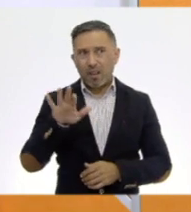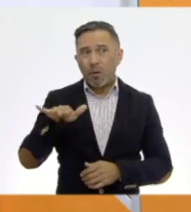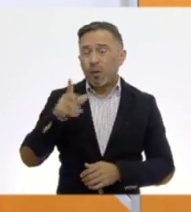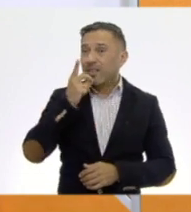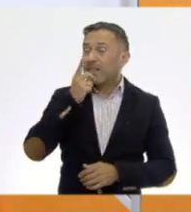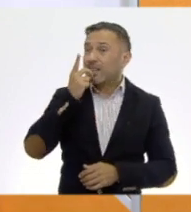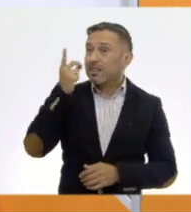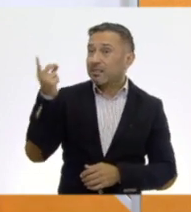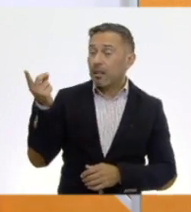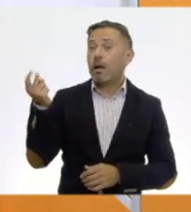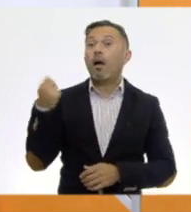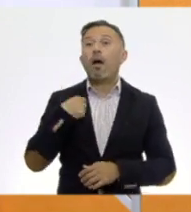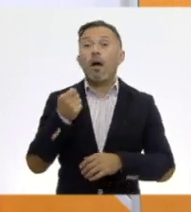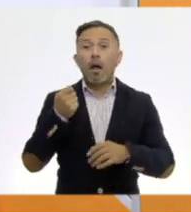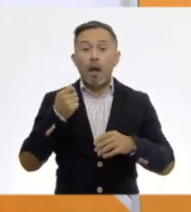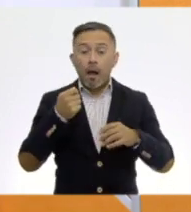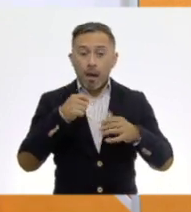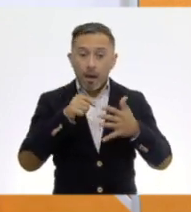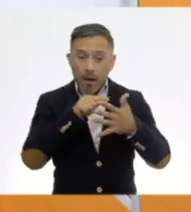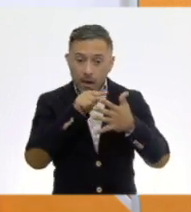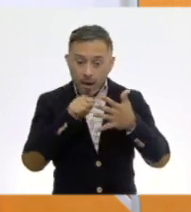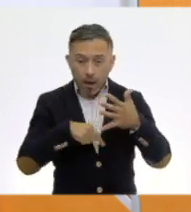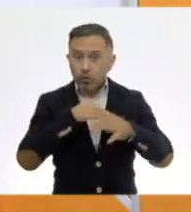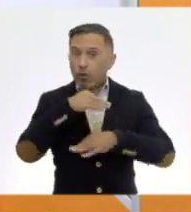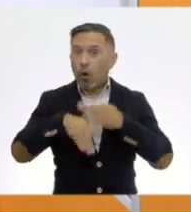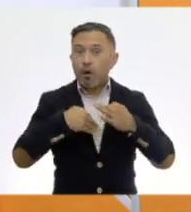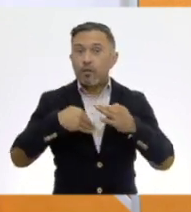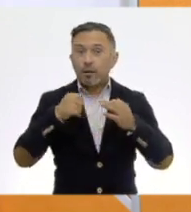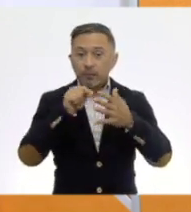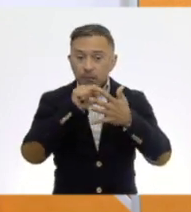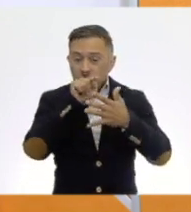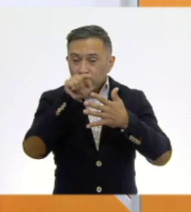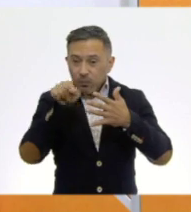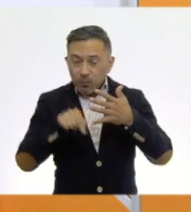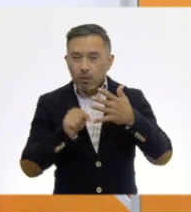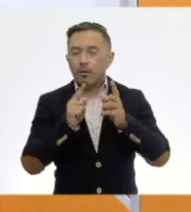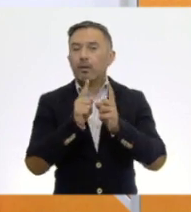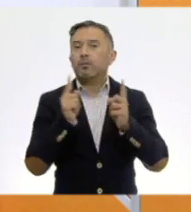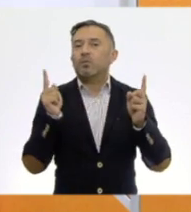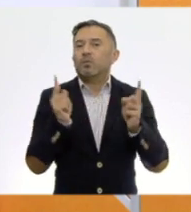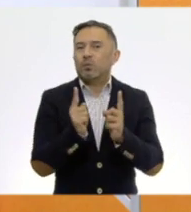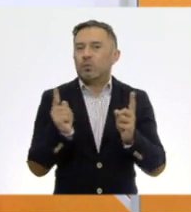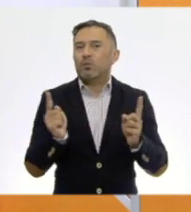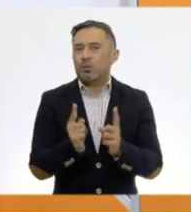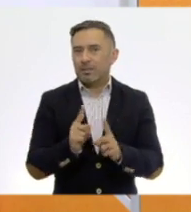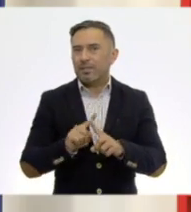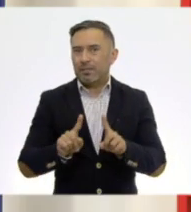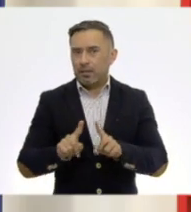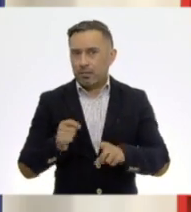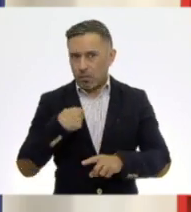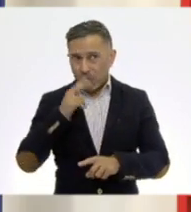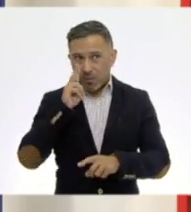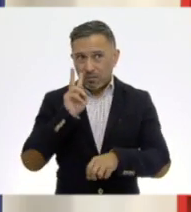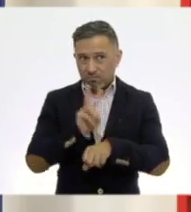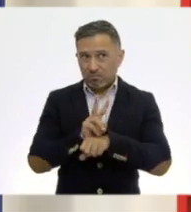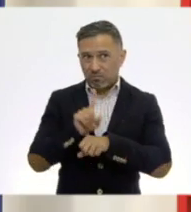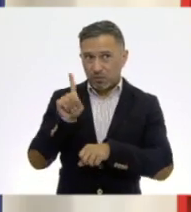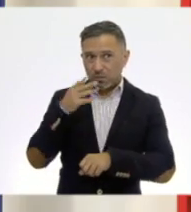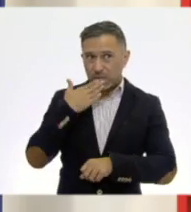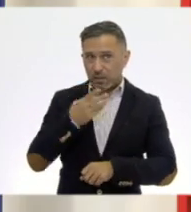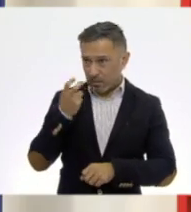todas las aristas tienen una longitud diferente. Observa bien, Oscar, si es esa figura. ¿Ah, sí?